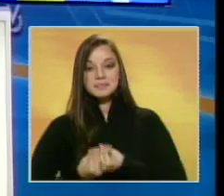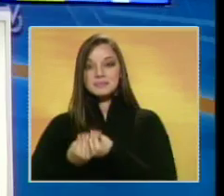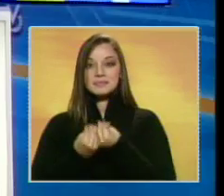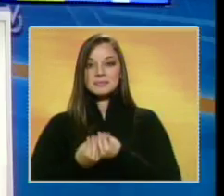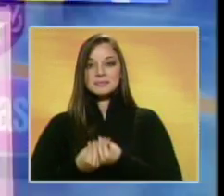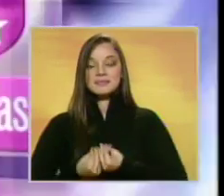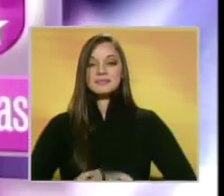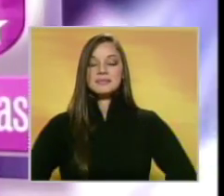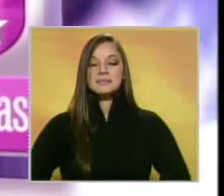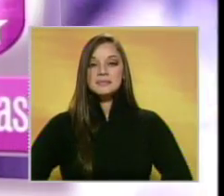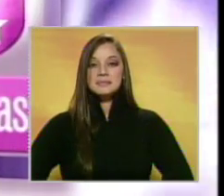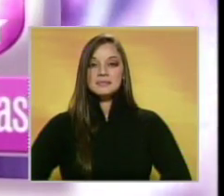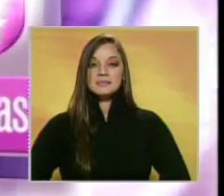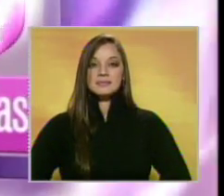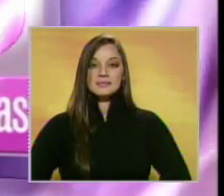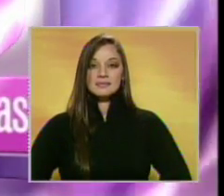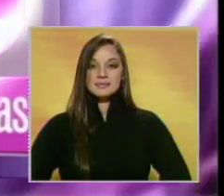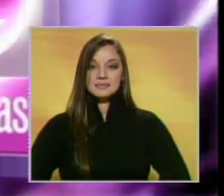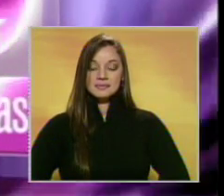compañía.